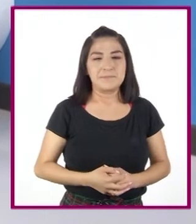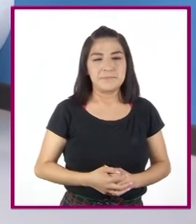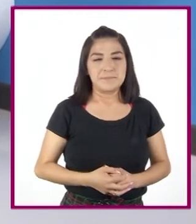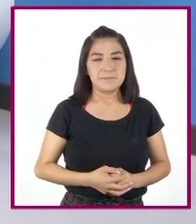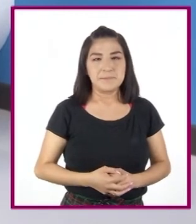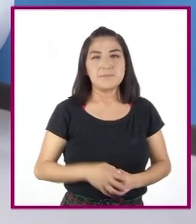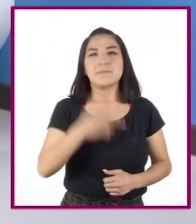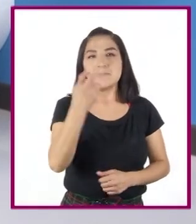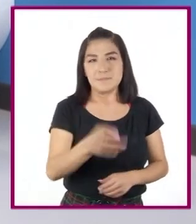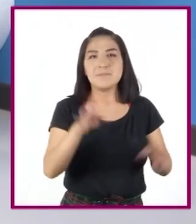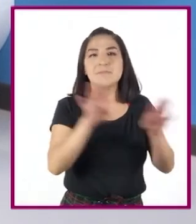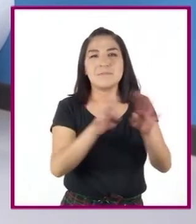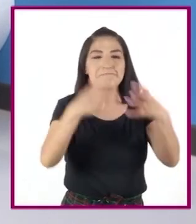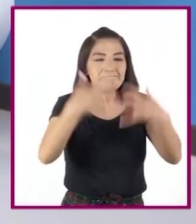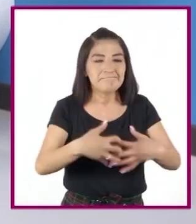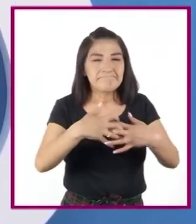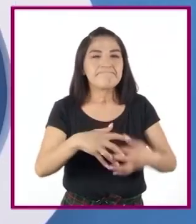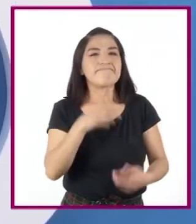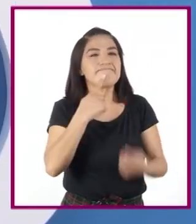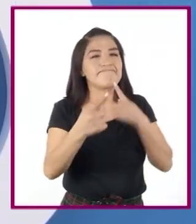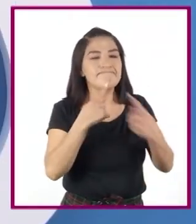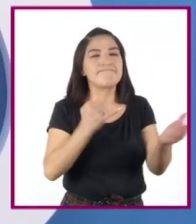así la empresa pueda tomar una decisión.